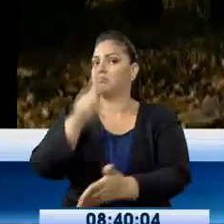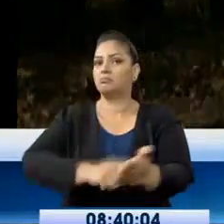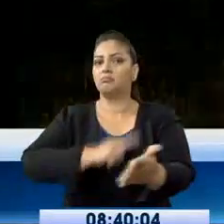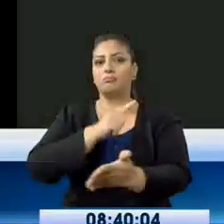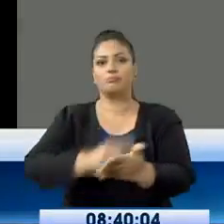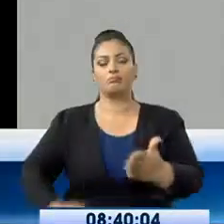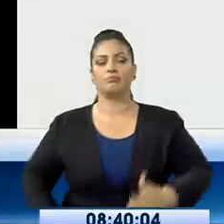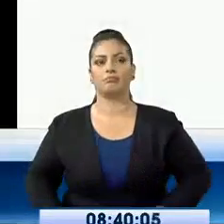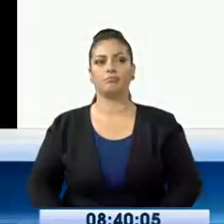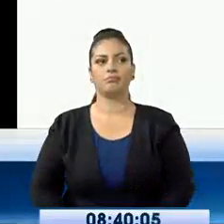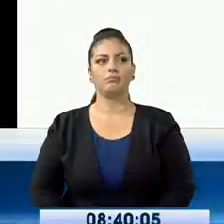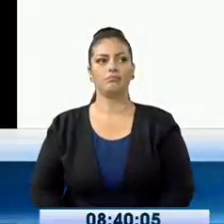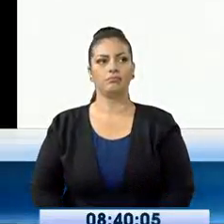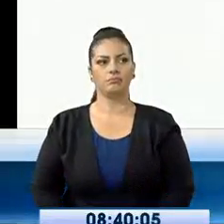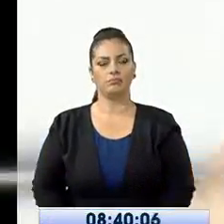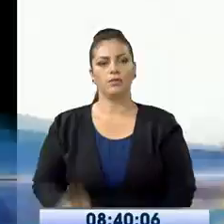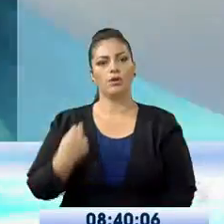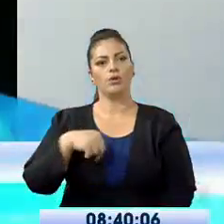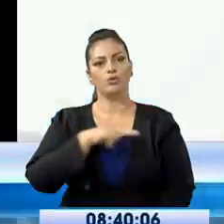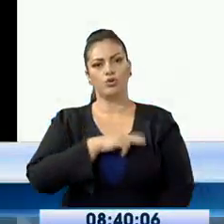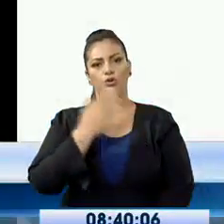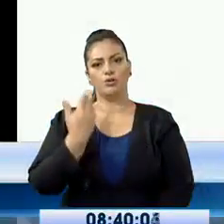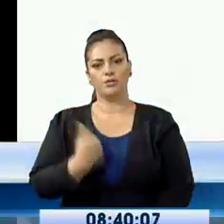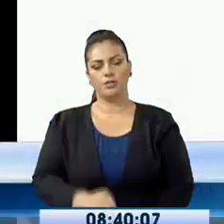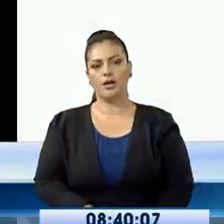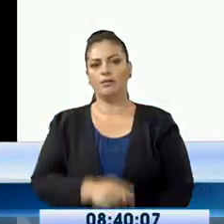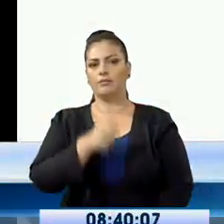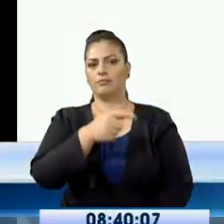excursiones. Nosotros ya hemos iniciado el sumario